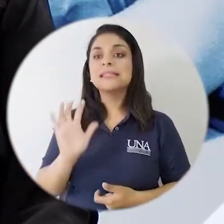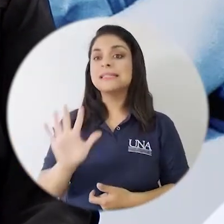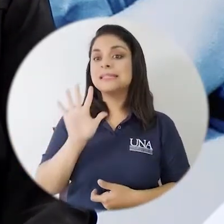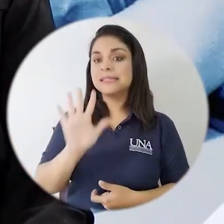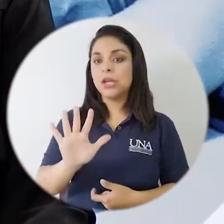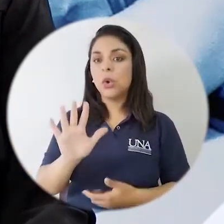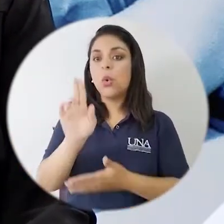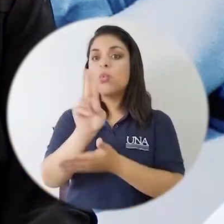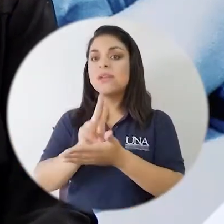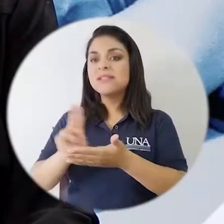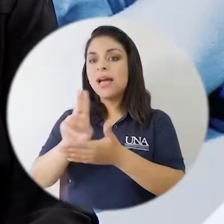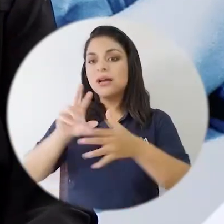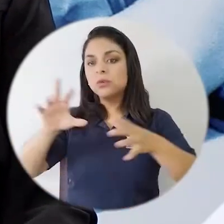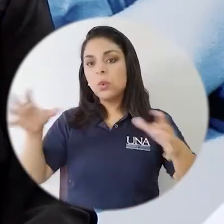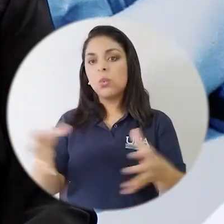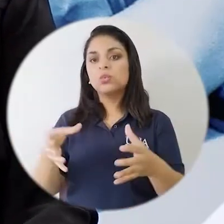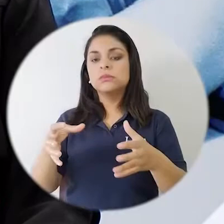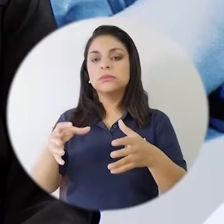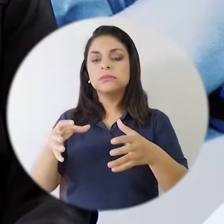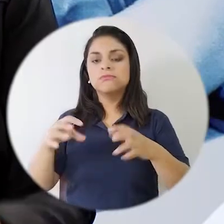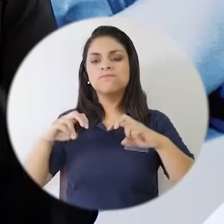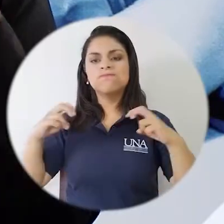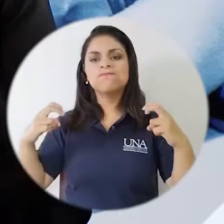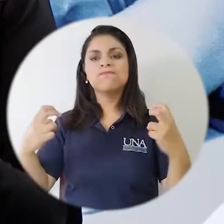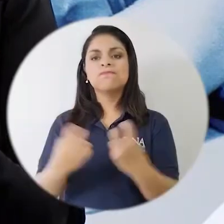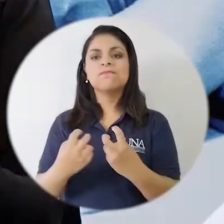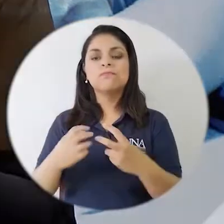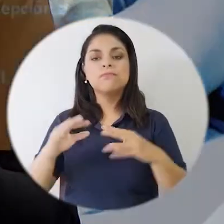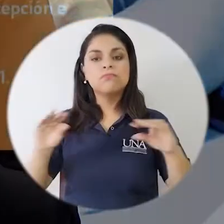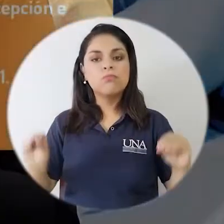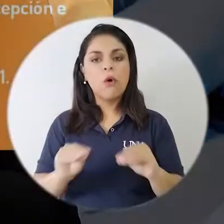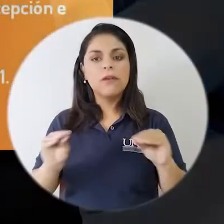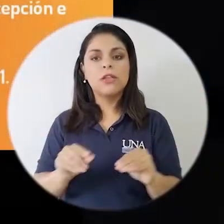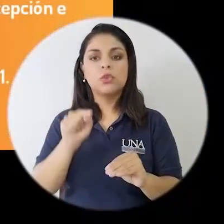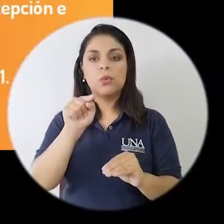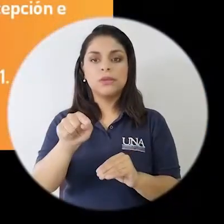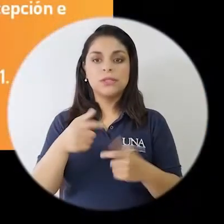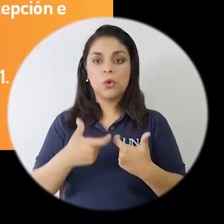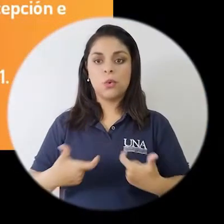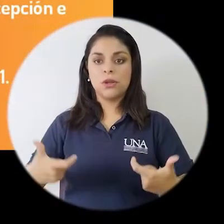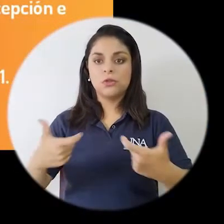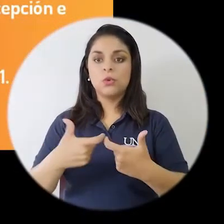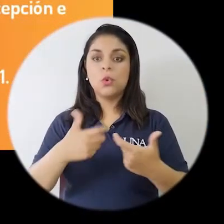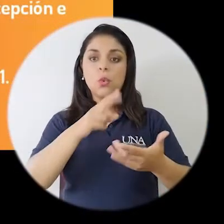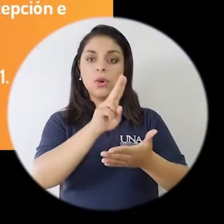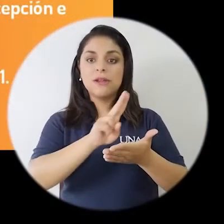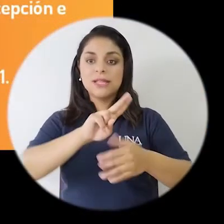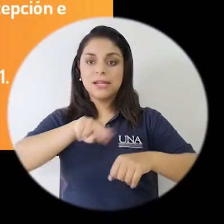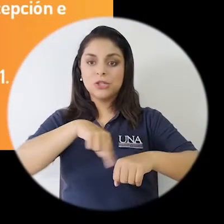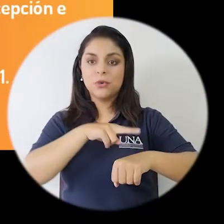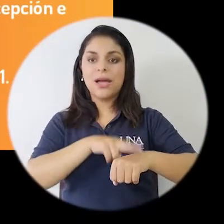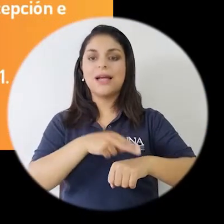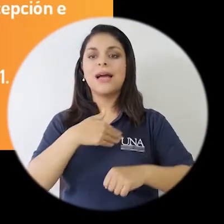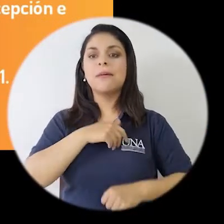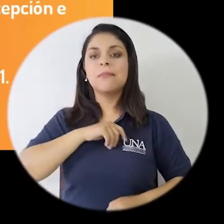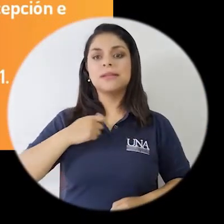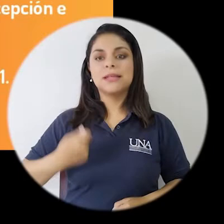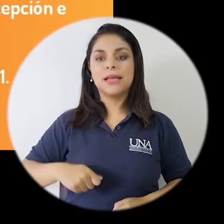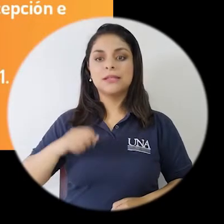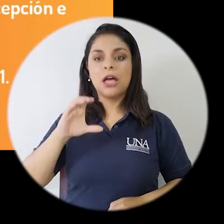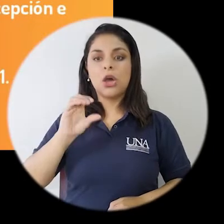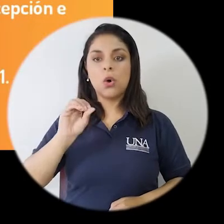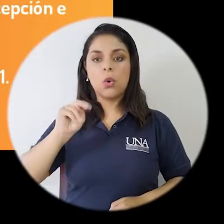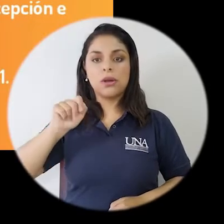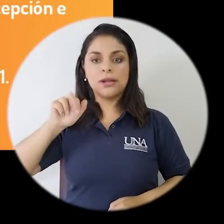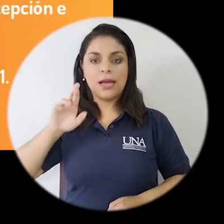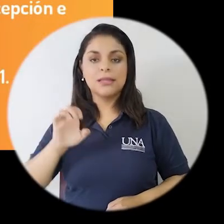5 universidades las que estamos sentadas en la mesa moviendo este congreso. Coincidió que la Universidad Nacional tenía la presidencia de CONADE,